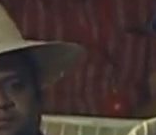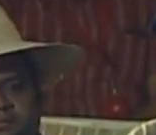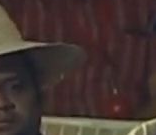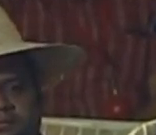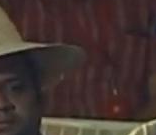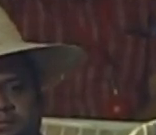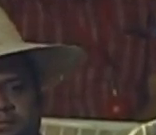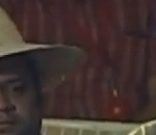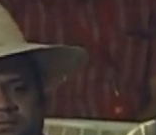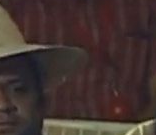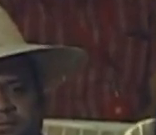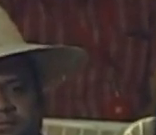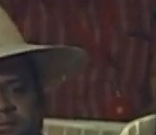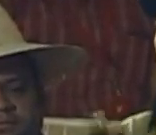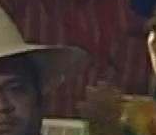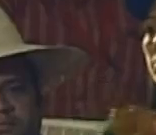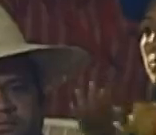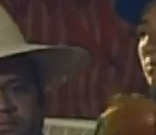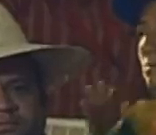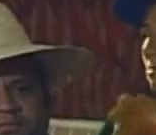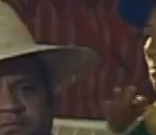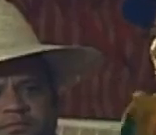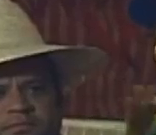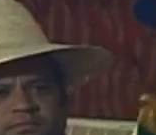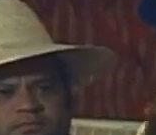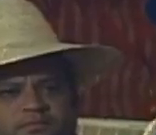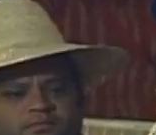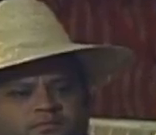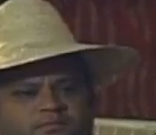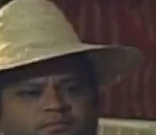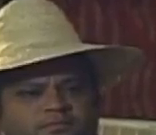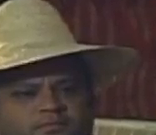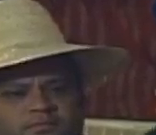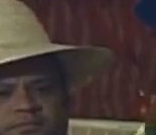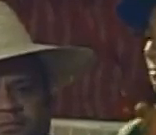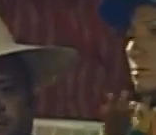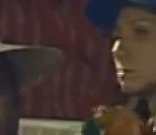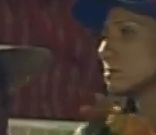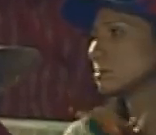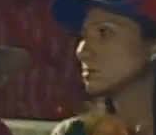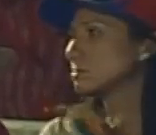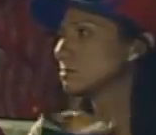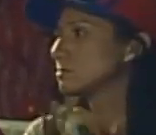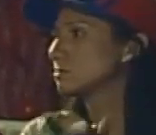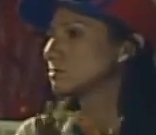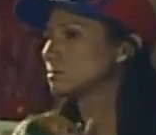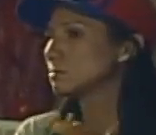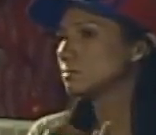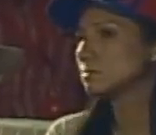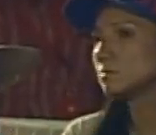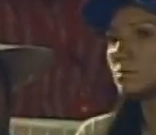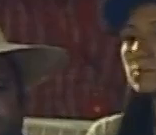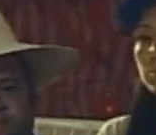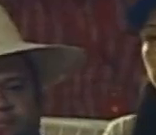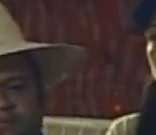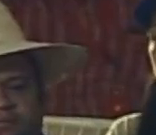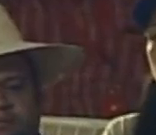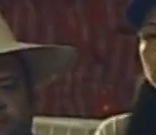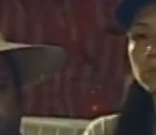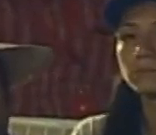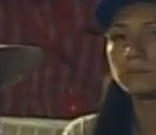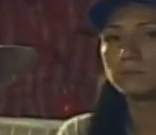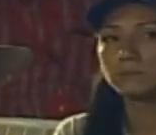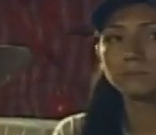privada, fortalecer el Fondo de Eficiencia Socialista, crear una red de distribución de economía popular, eliminando